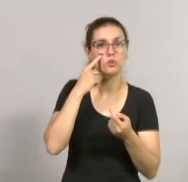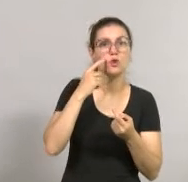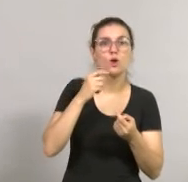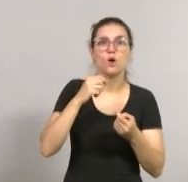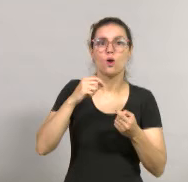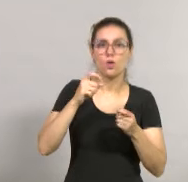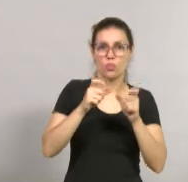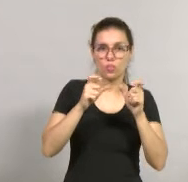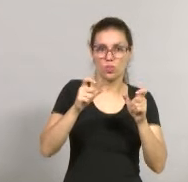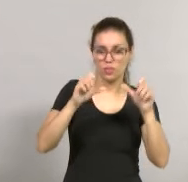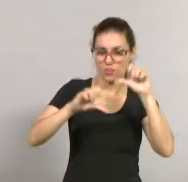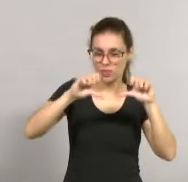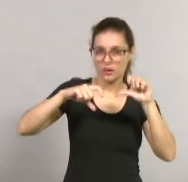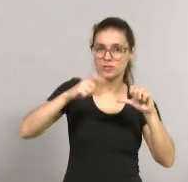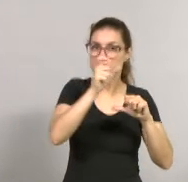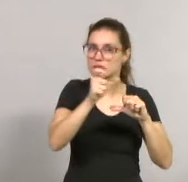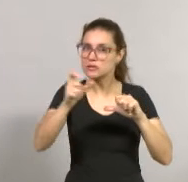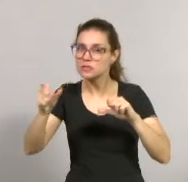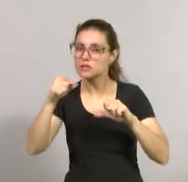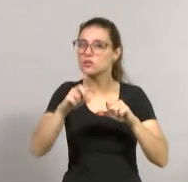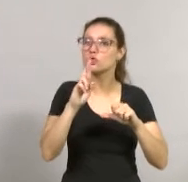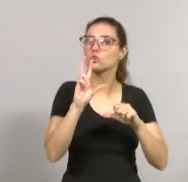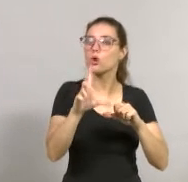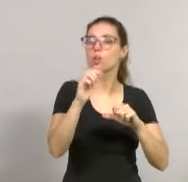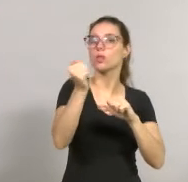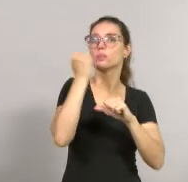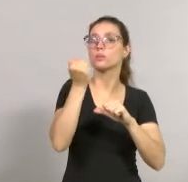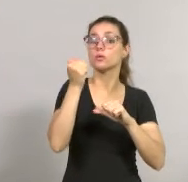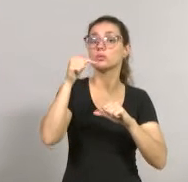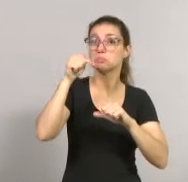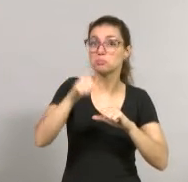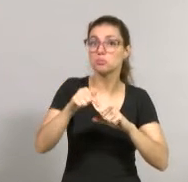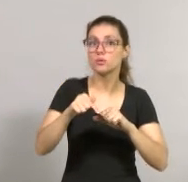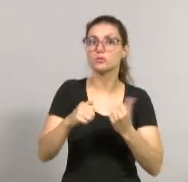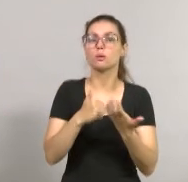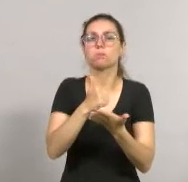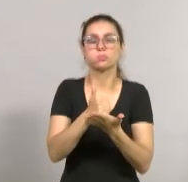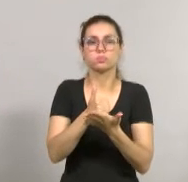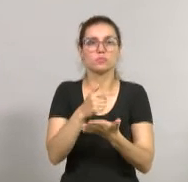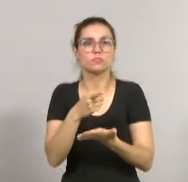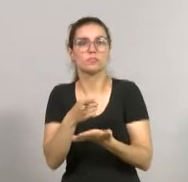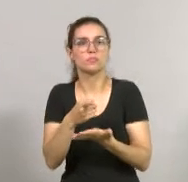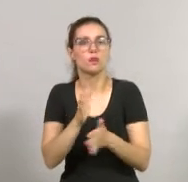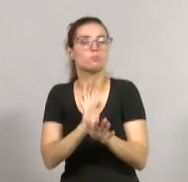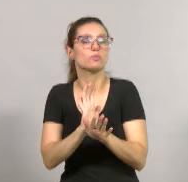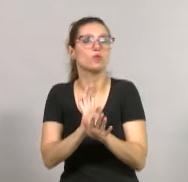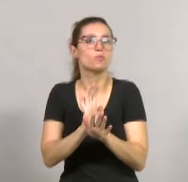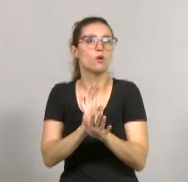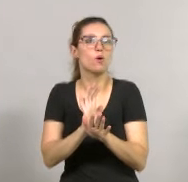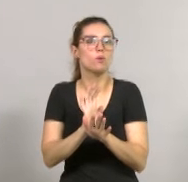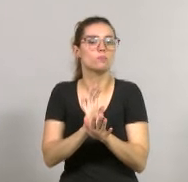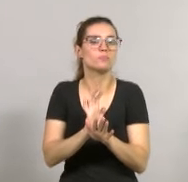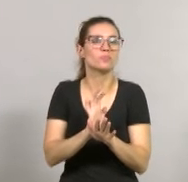rol importante, y donde también es uno de los actores que está, digamos,